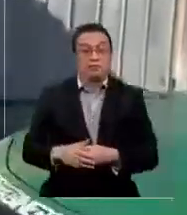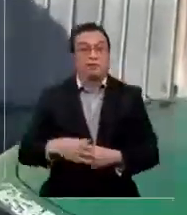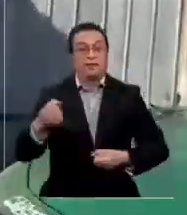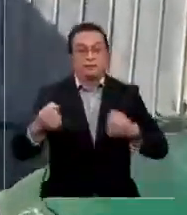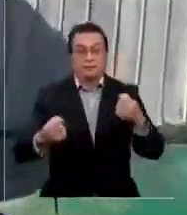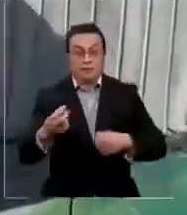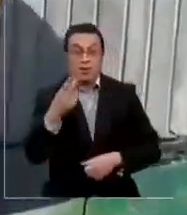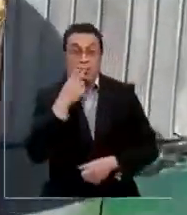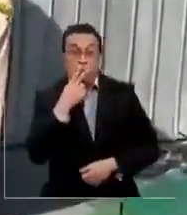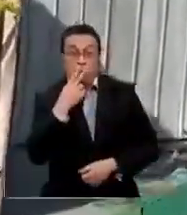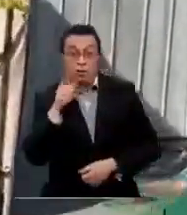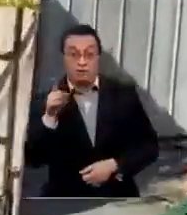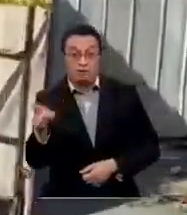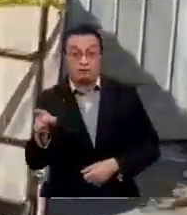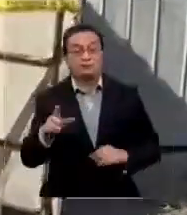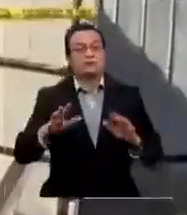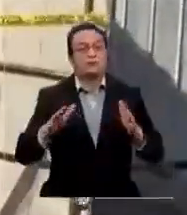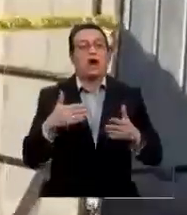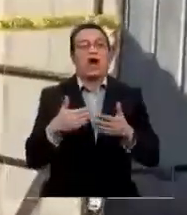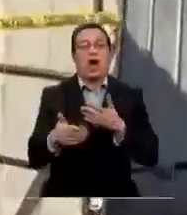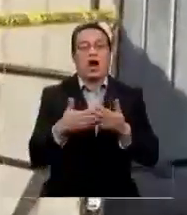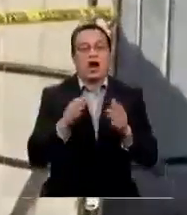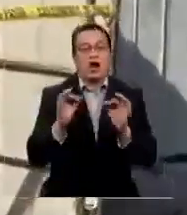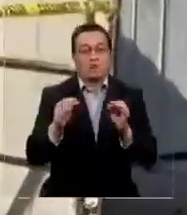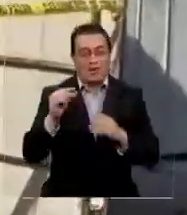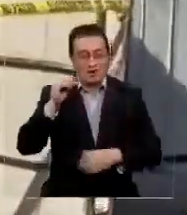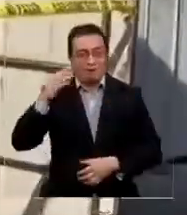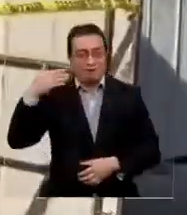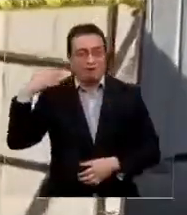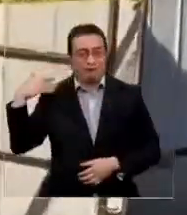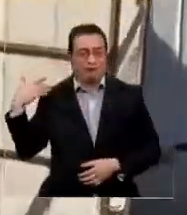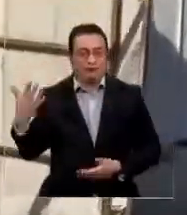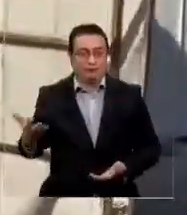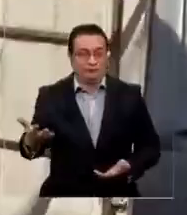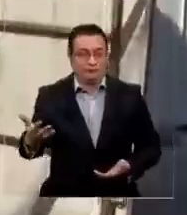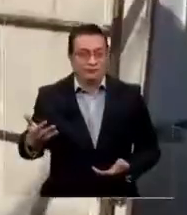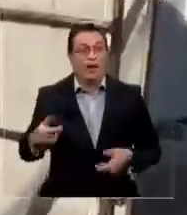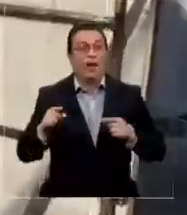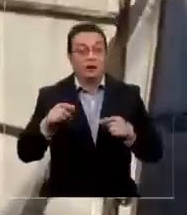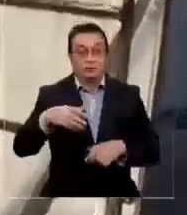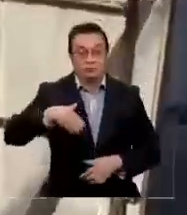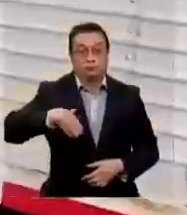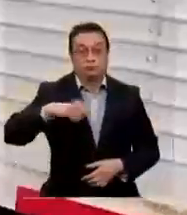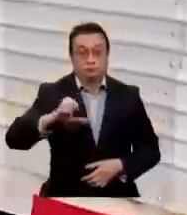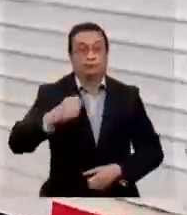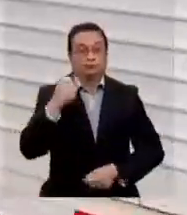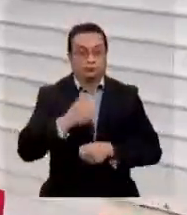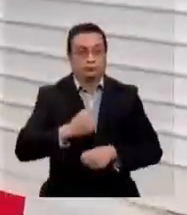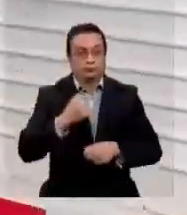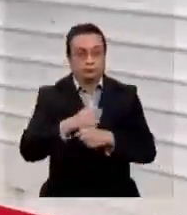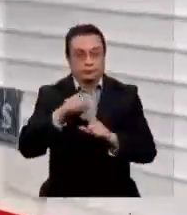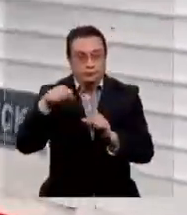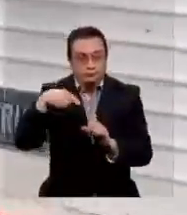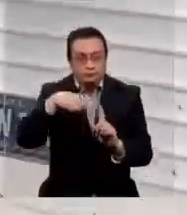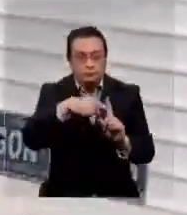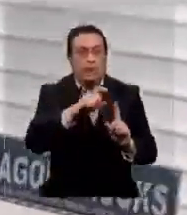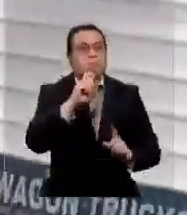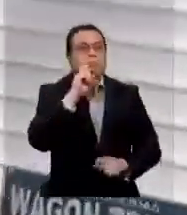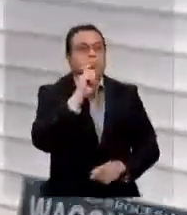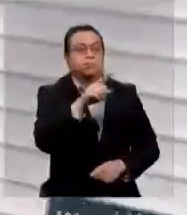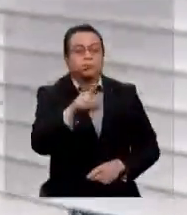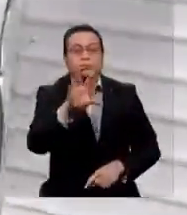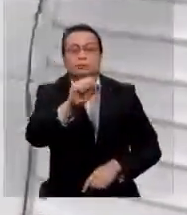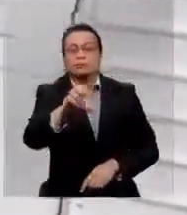camión de cigarrillos, aparentemente algo común en los últimos días. Por eso, la PDI ya trabaja para dar con la identidad y posterior